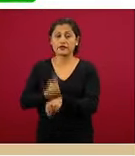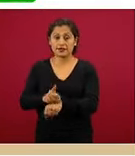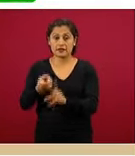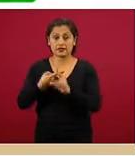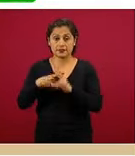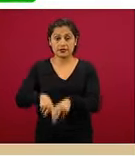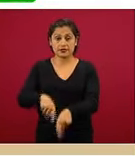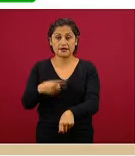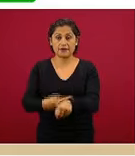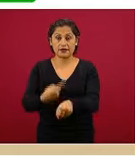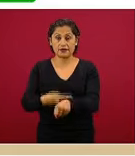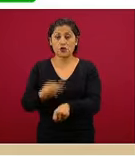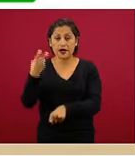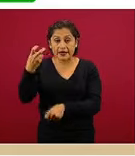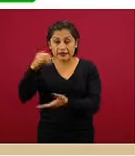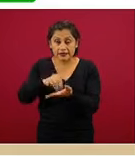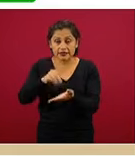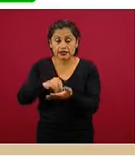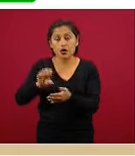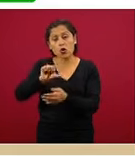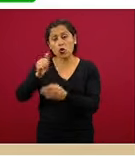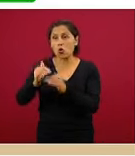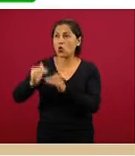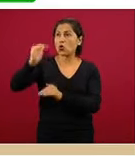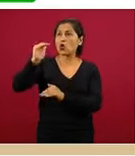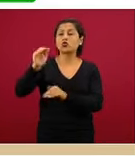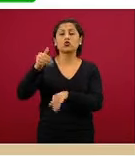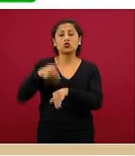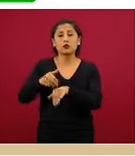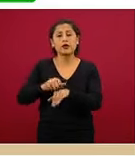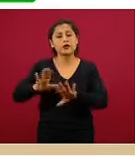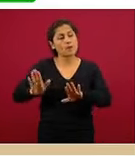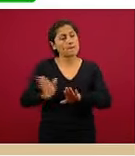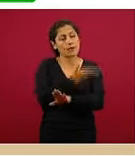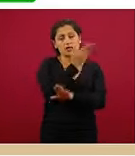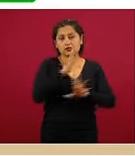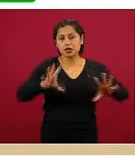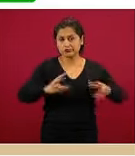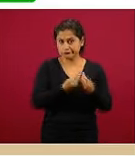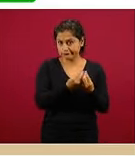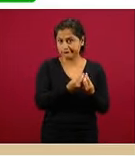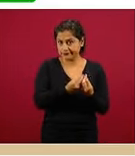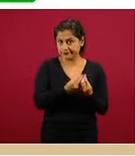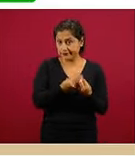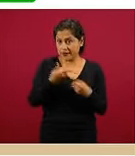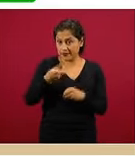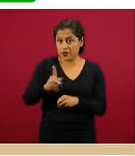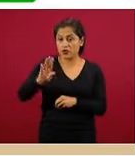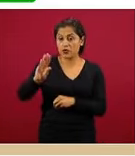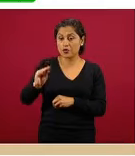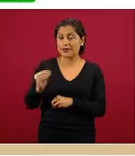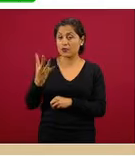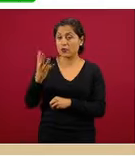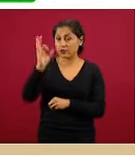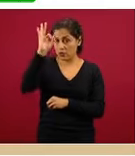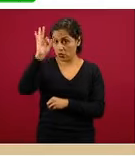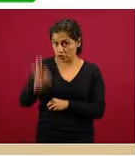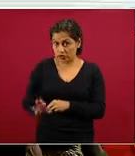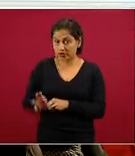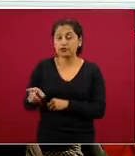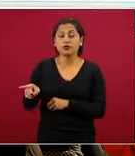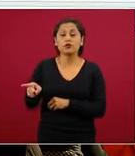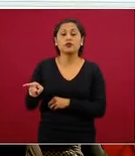epidemia activa. Todo lo demás es una suma histórica, pero todos los demás, el 94% restante, son